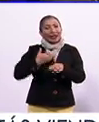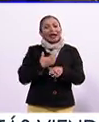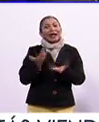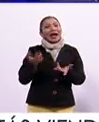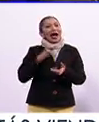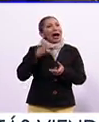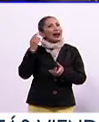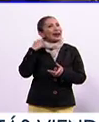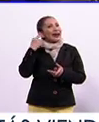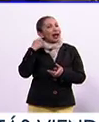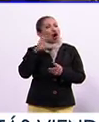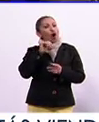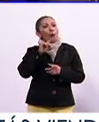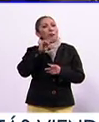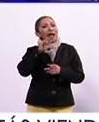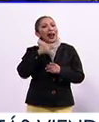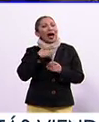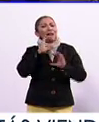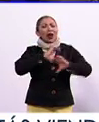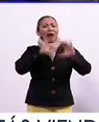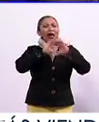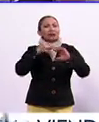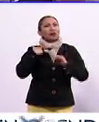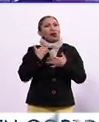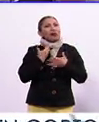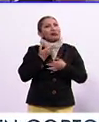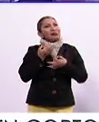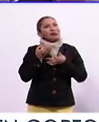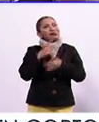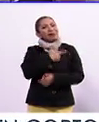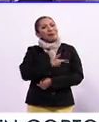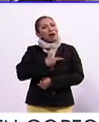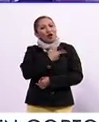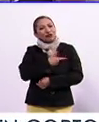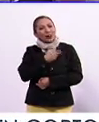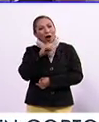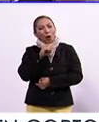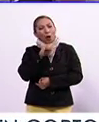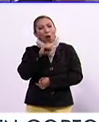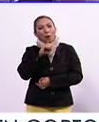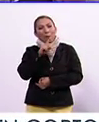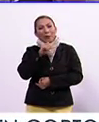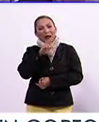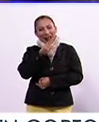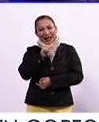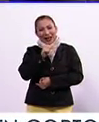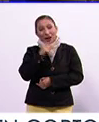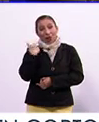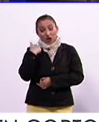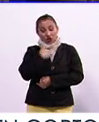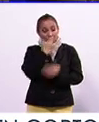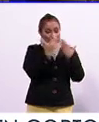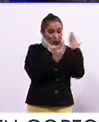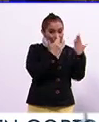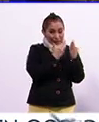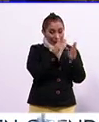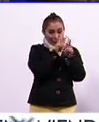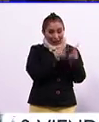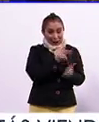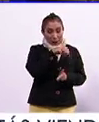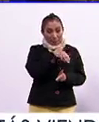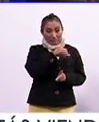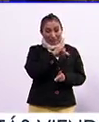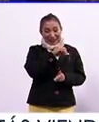transmisión de una ópera grabada, y de ahí nació mi afición a la ópera, al grado de que cuando estudiaba en el Palacio de